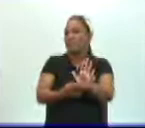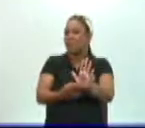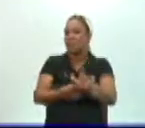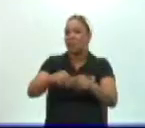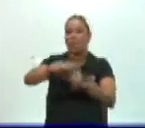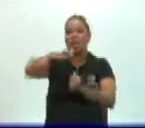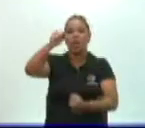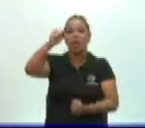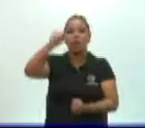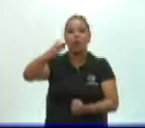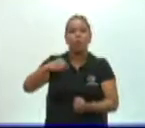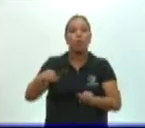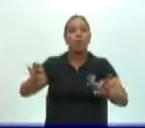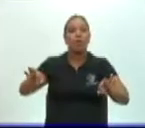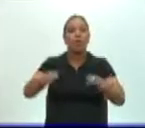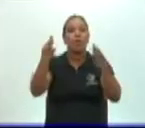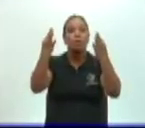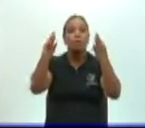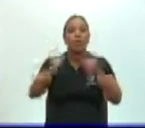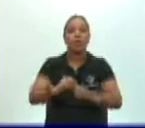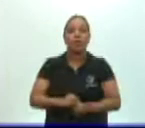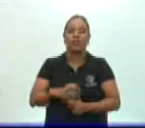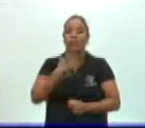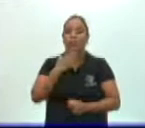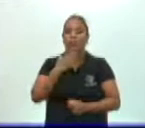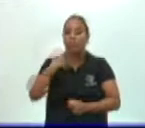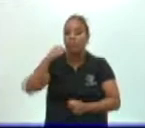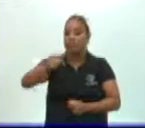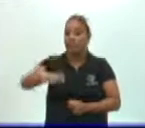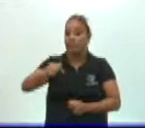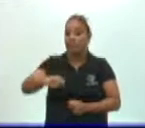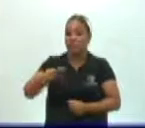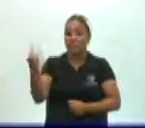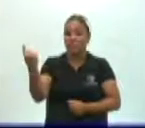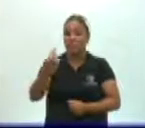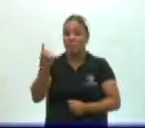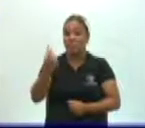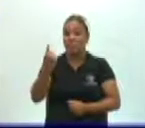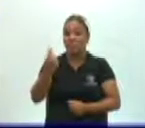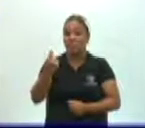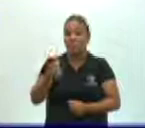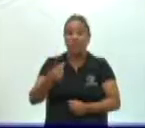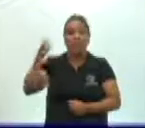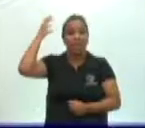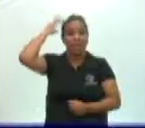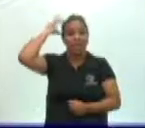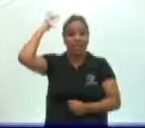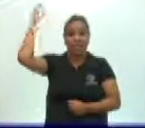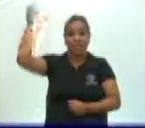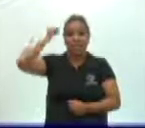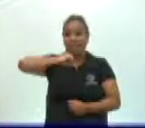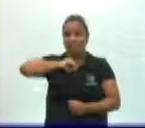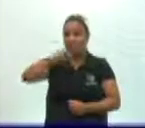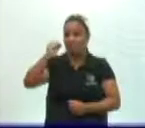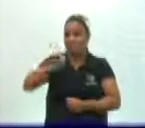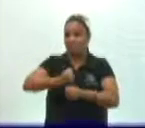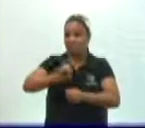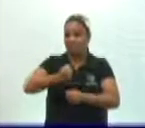de mayor trascendencia. Este hecho que, como ya les decía, es el primer Estado proletario del